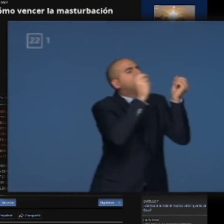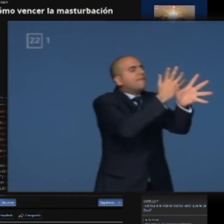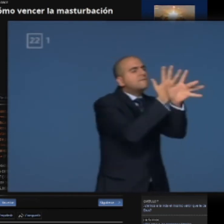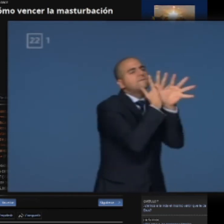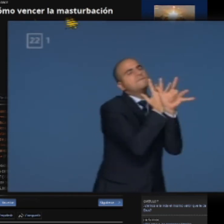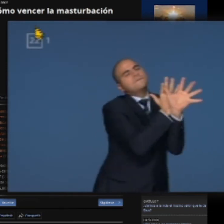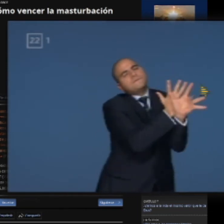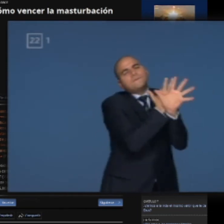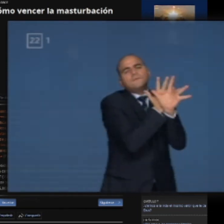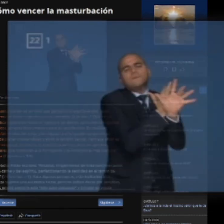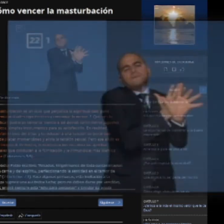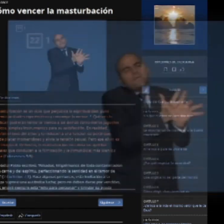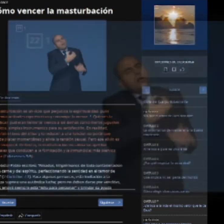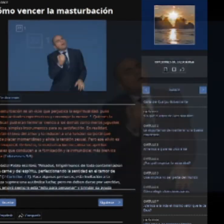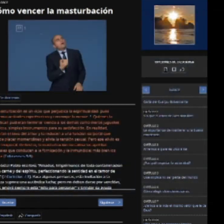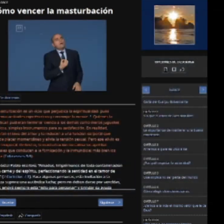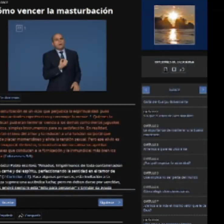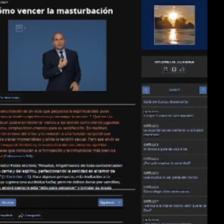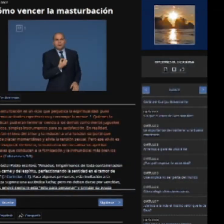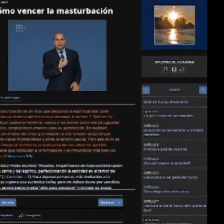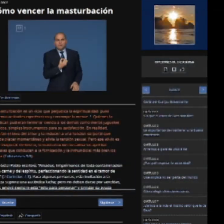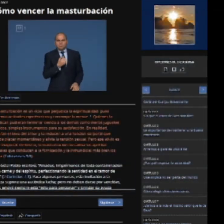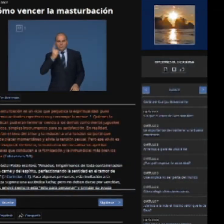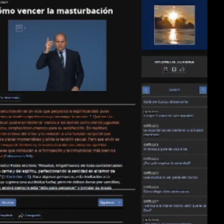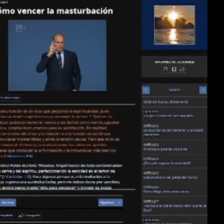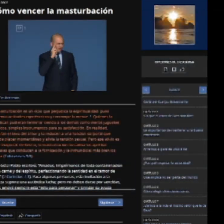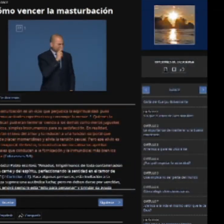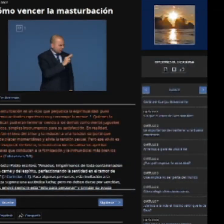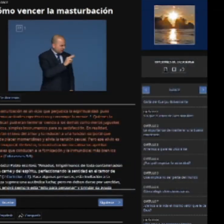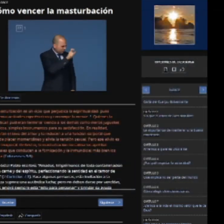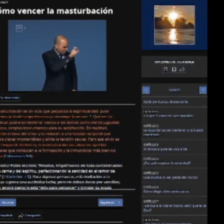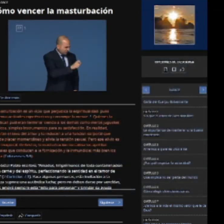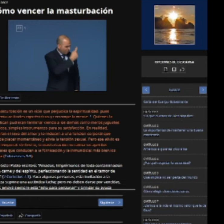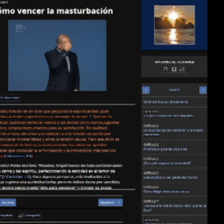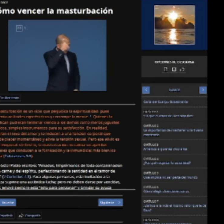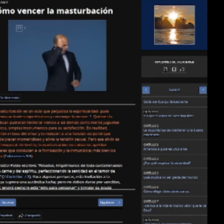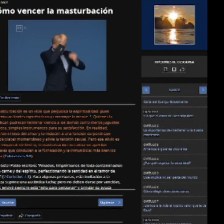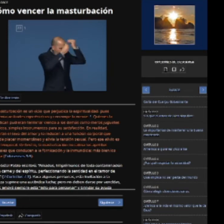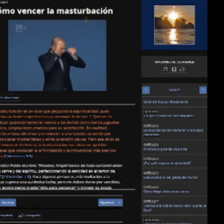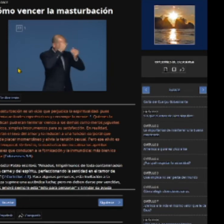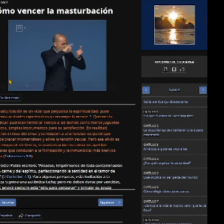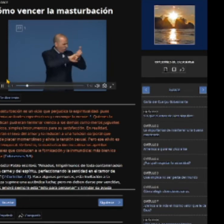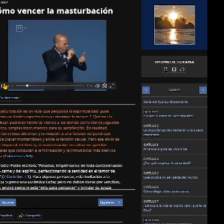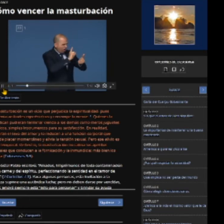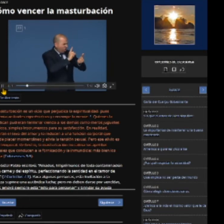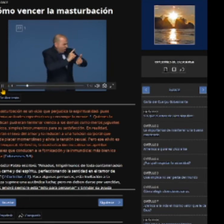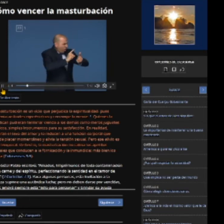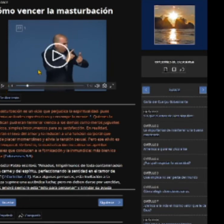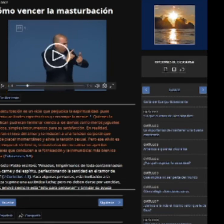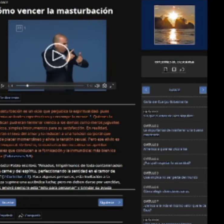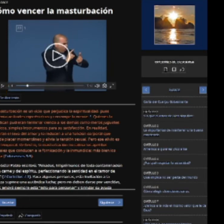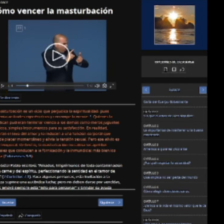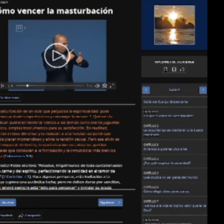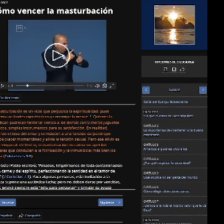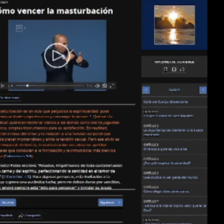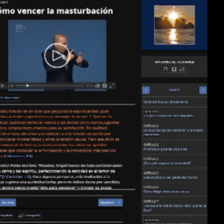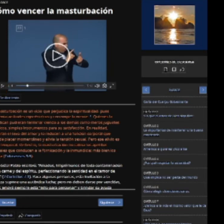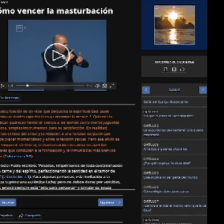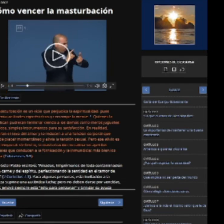Dios». Bueno, parémoslo ahí ya porque eso es mucho. Eso es demasiado